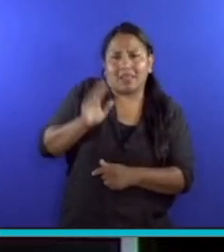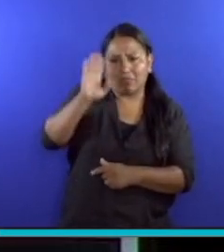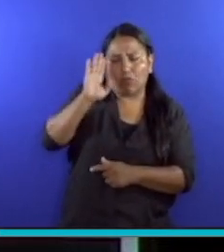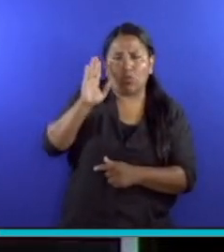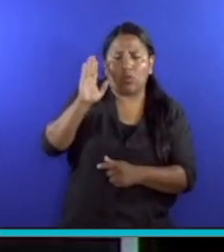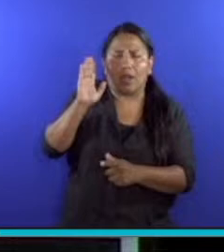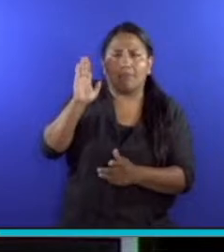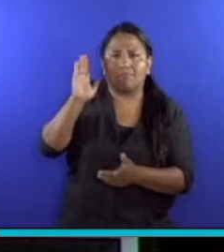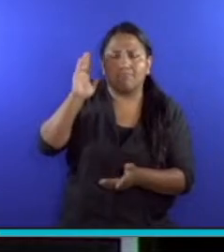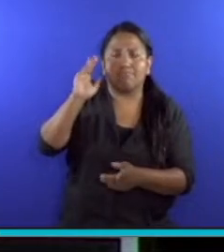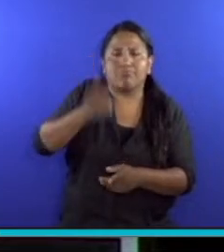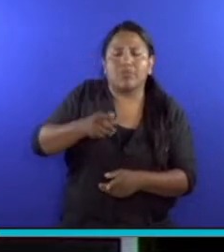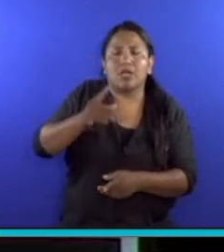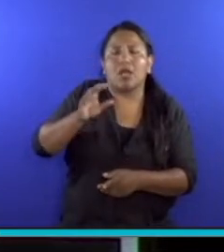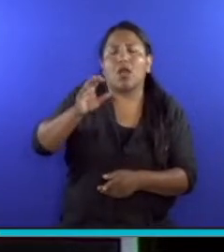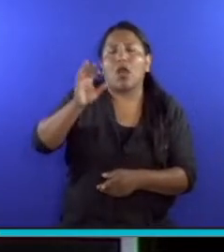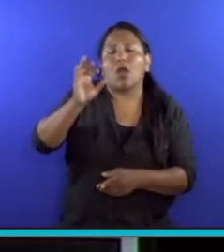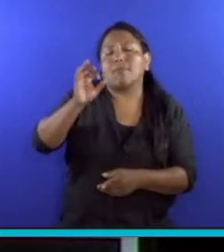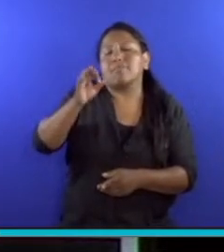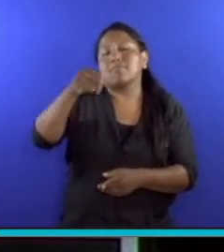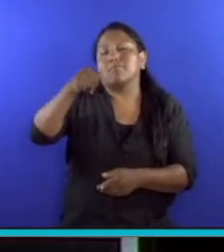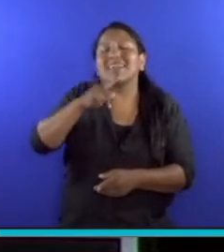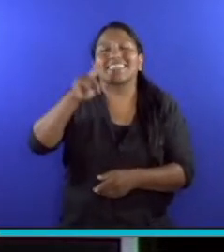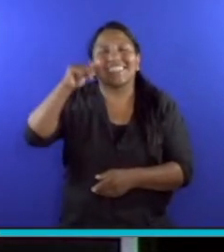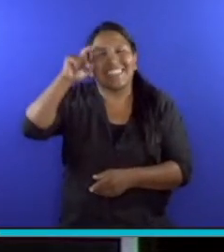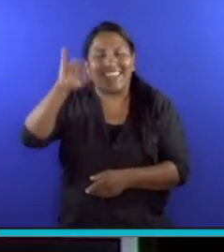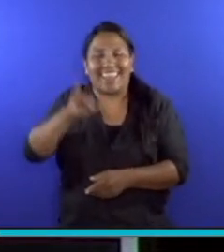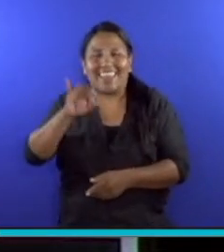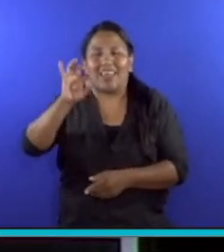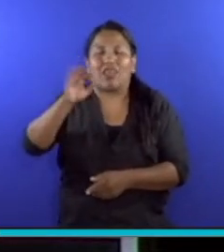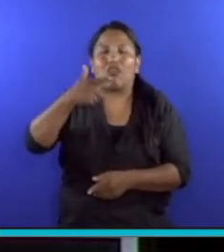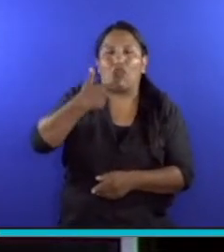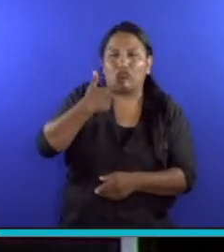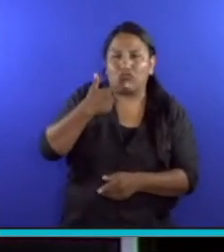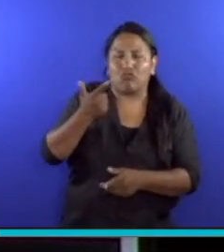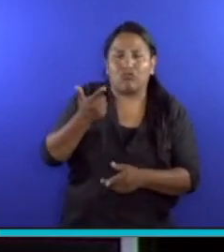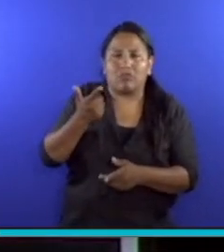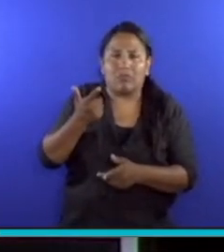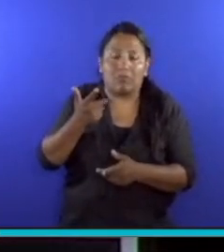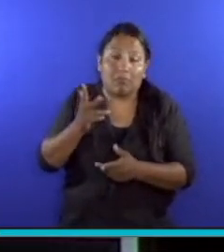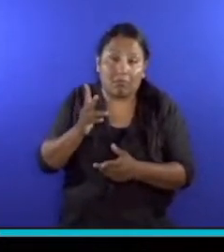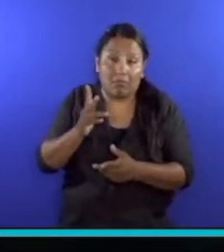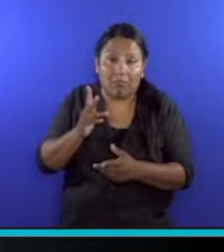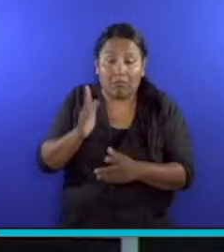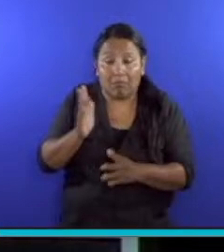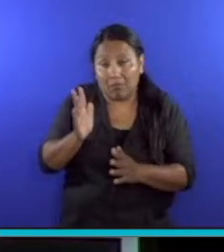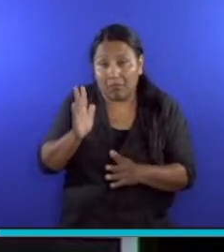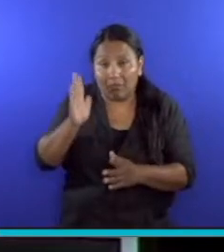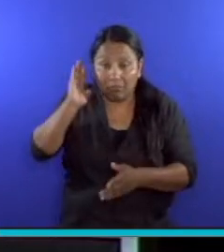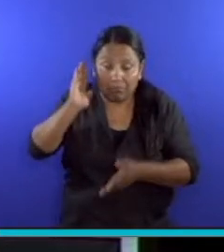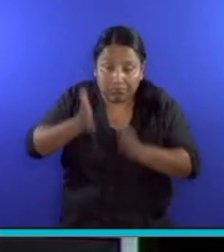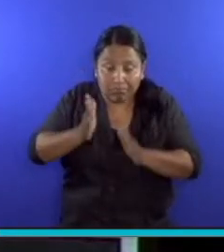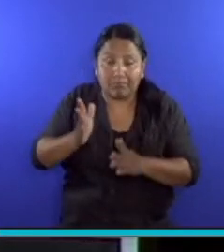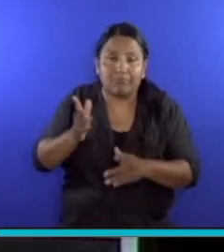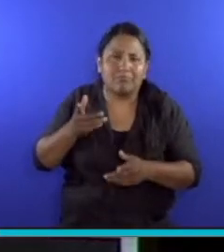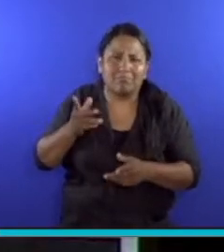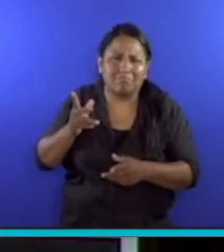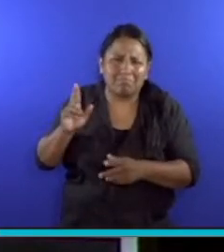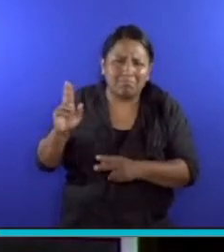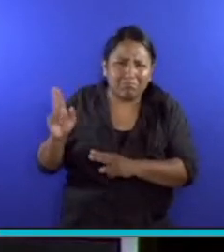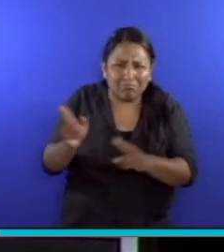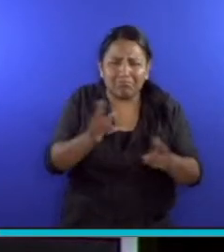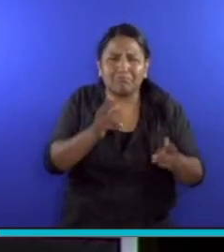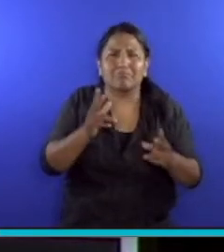de Hoz antes, tampoco pasaron sin represión. Aplicaron un genocidio de clase,